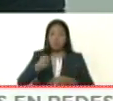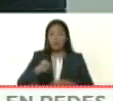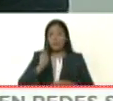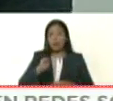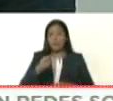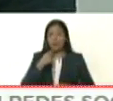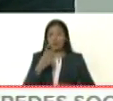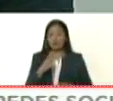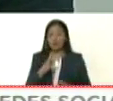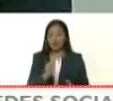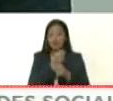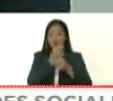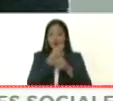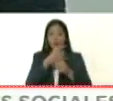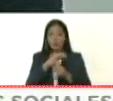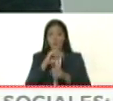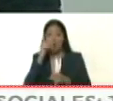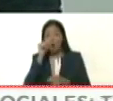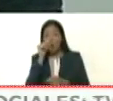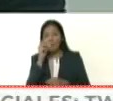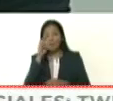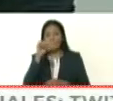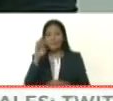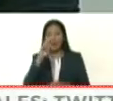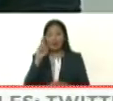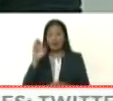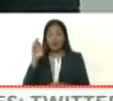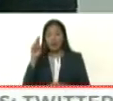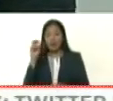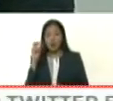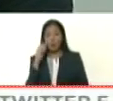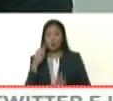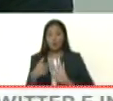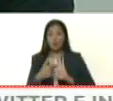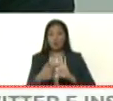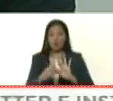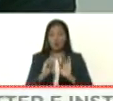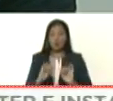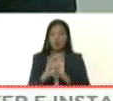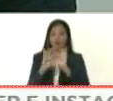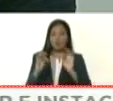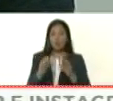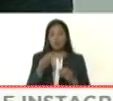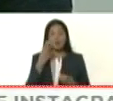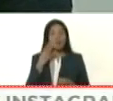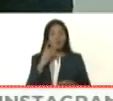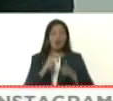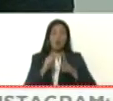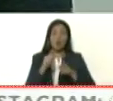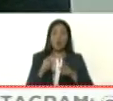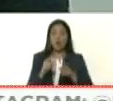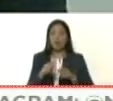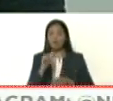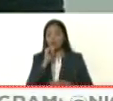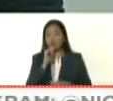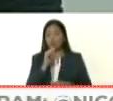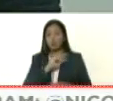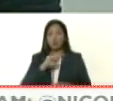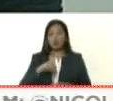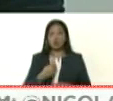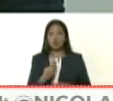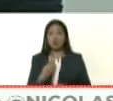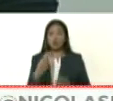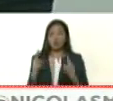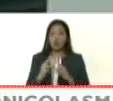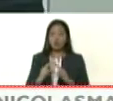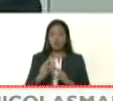orden de captura contra el señor Marrero, se encontraron en su celular una serie de informaciones que